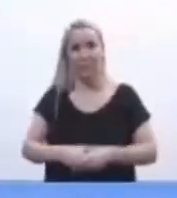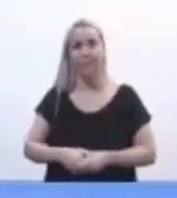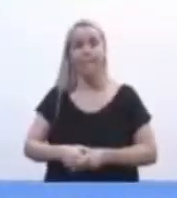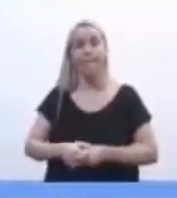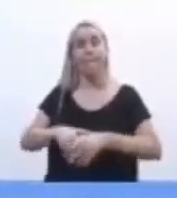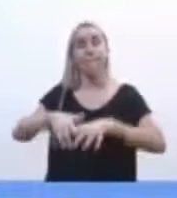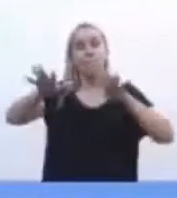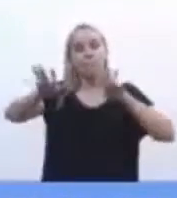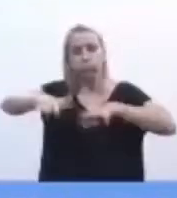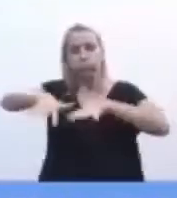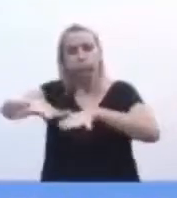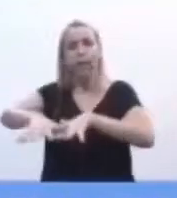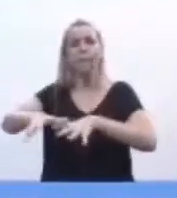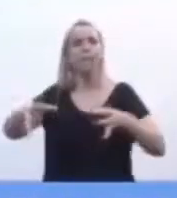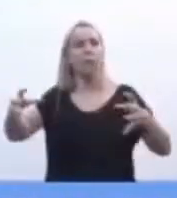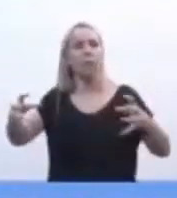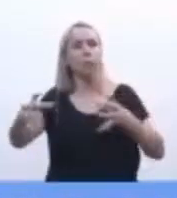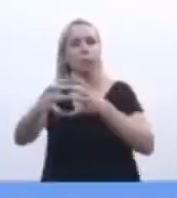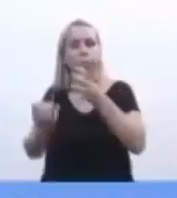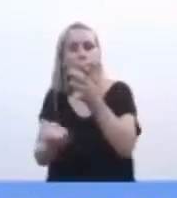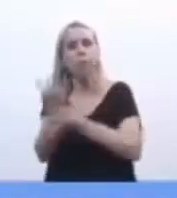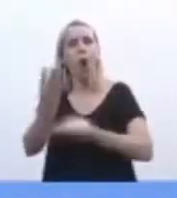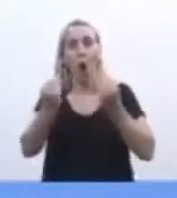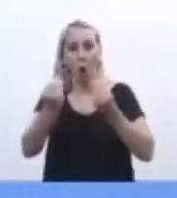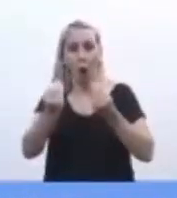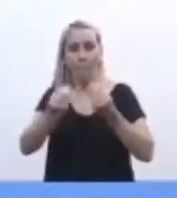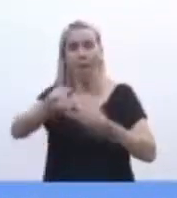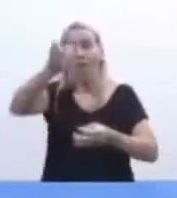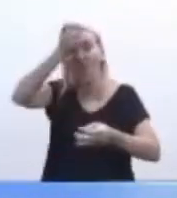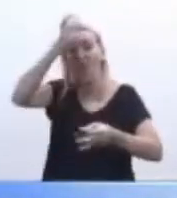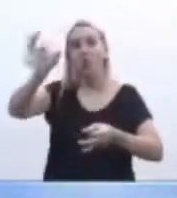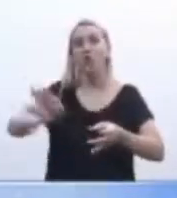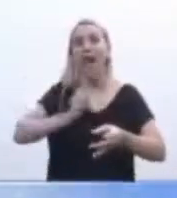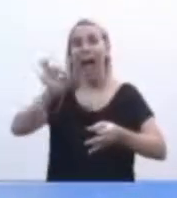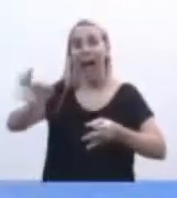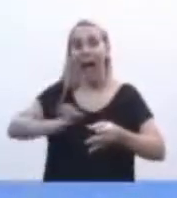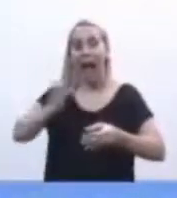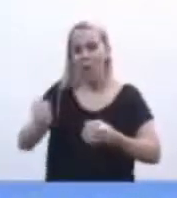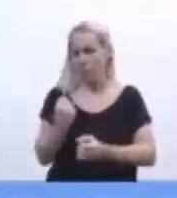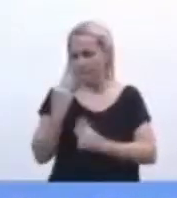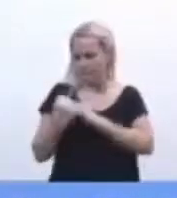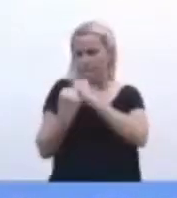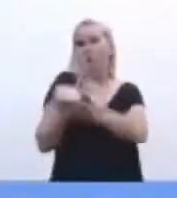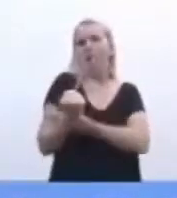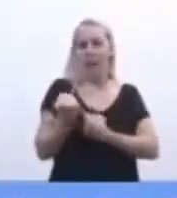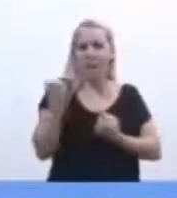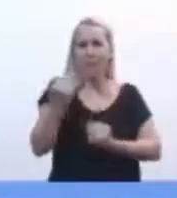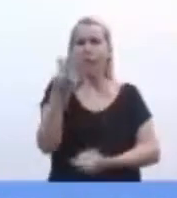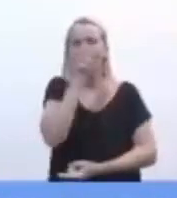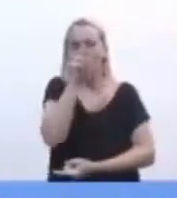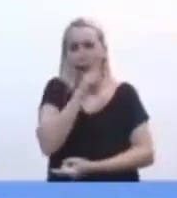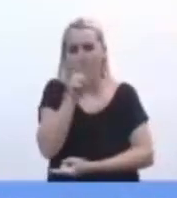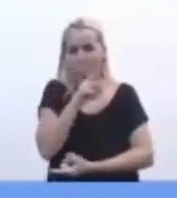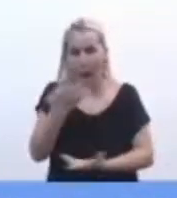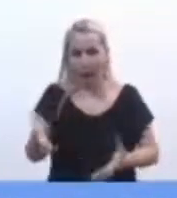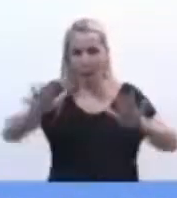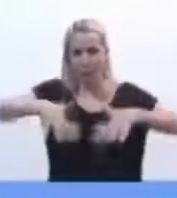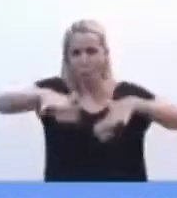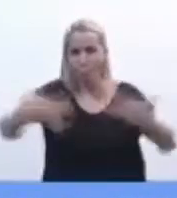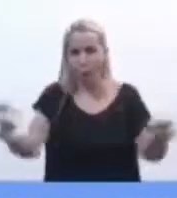movimiento que se consolidó en el marco de 12 años de empoderamiento popular de empoderamiento de las mujeres